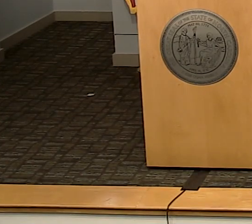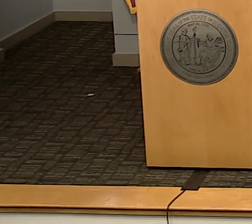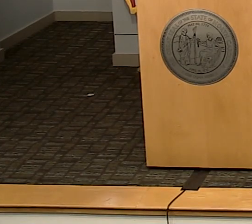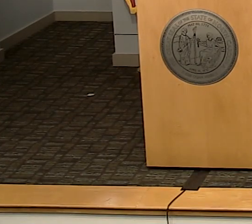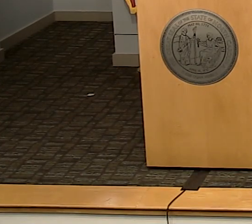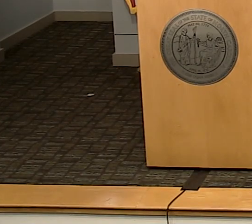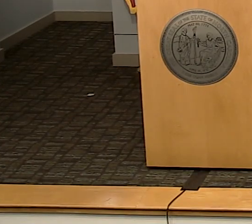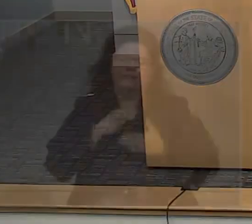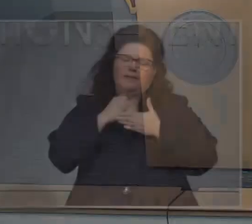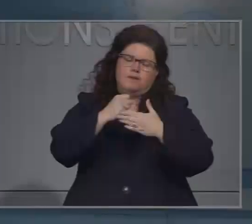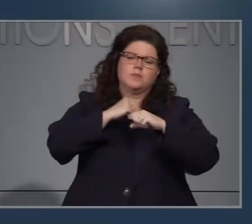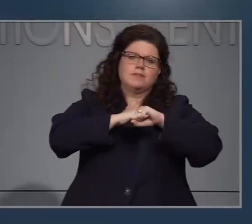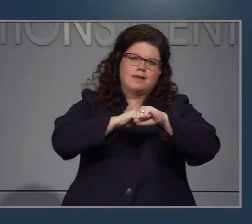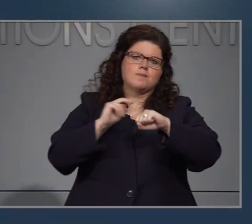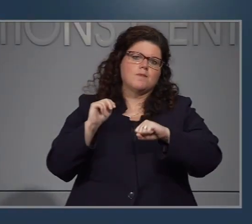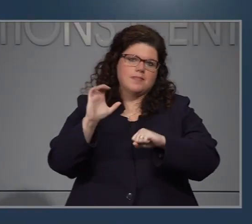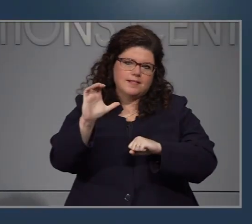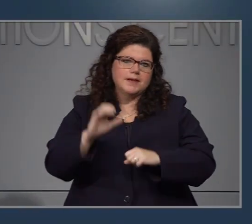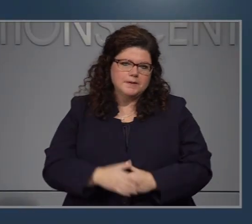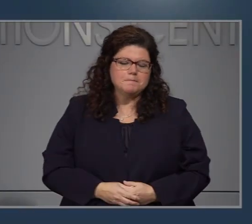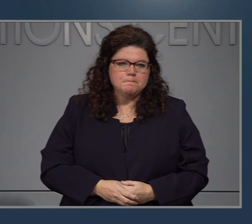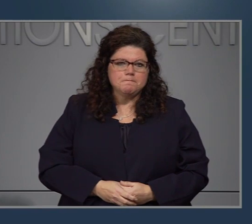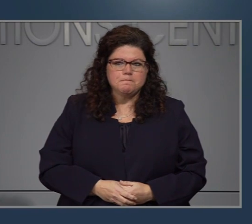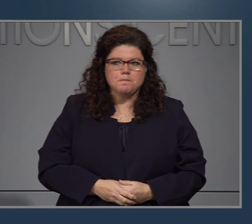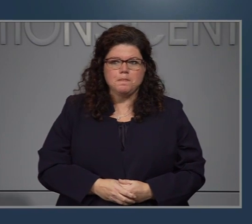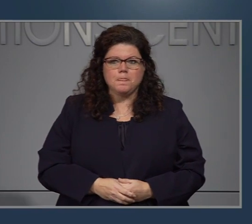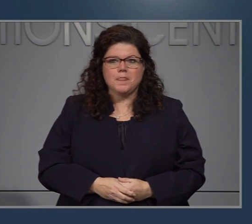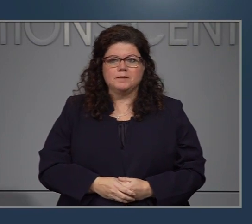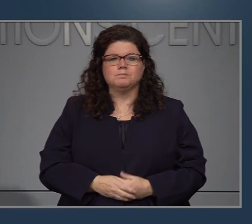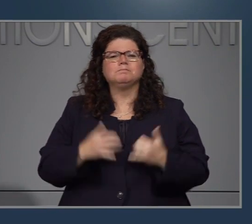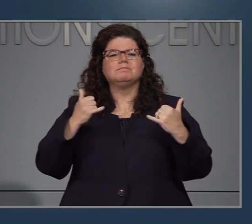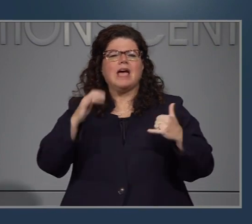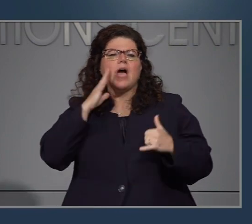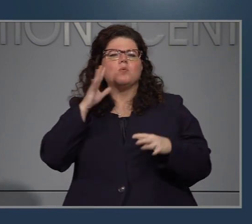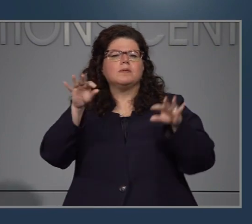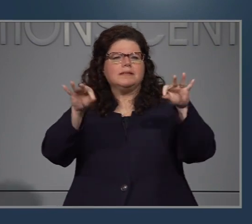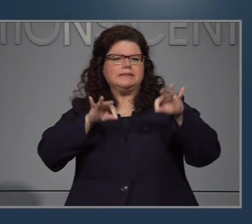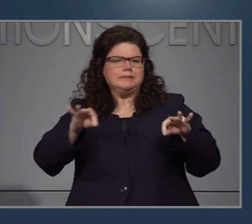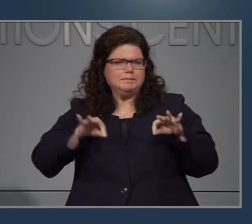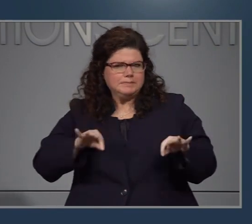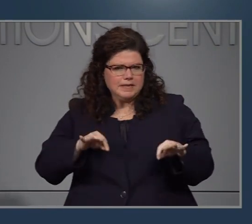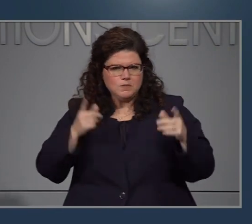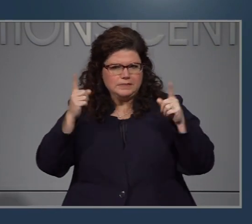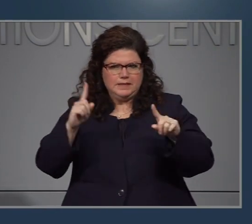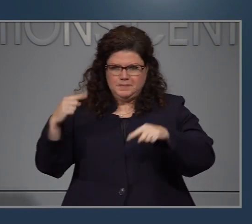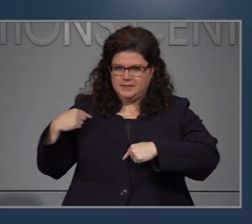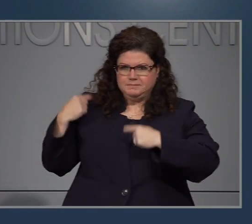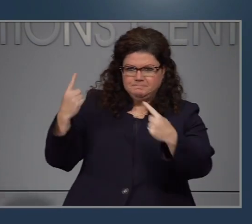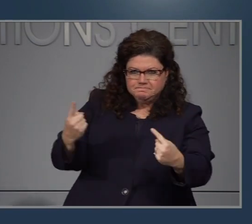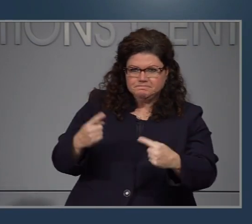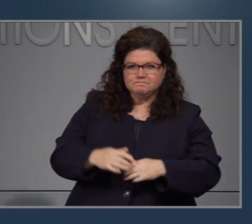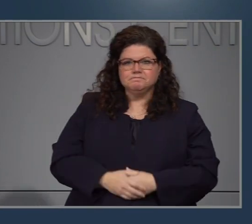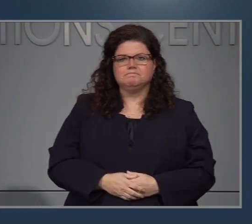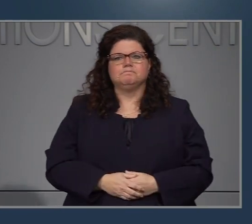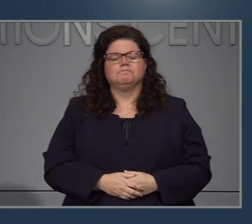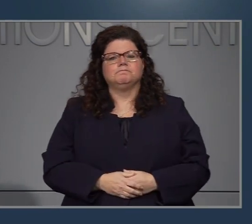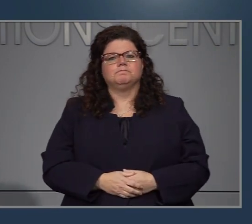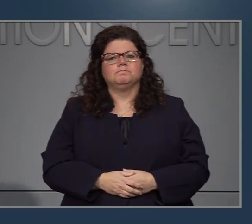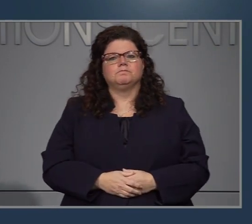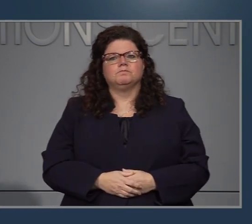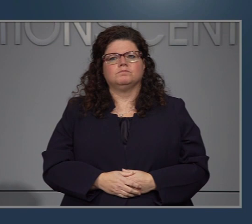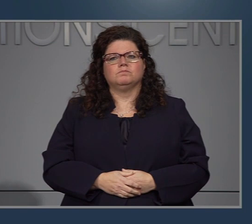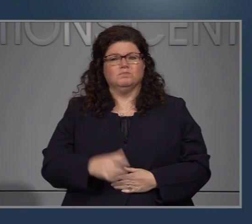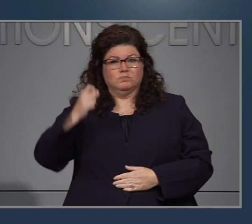para ayudar a proteger a los habitantes de Carolina del Norte durante la pandemia. Ahora voy a revisar las últimas tendencias.